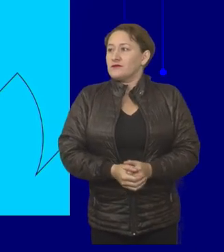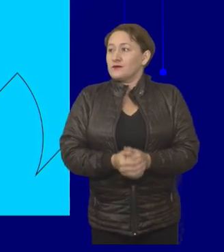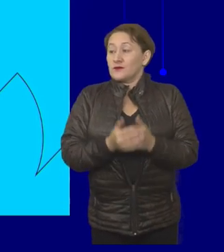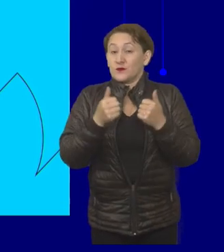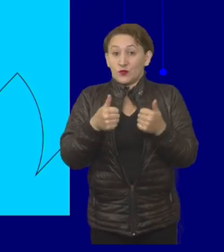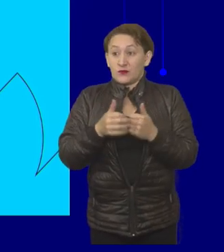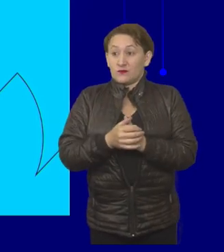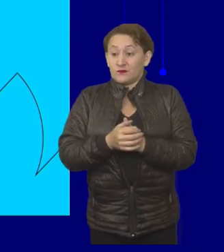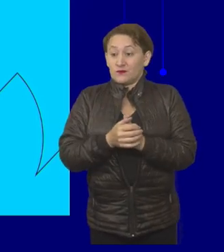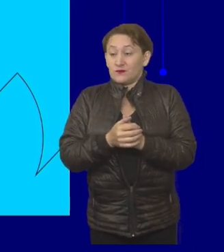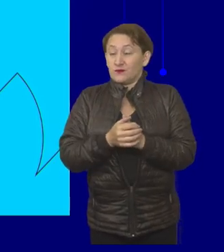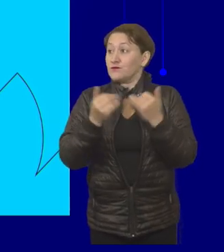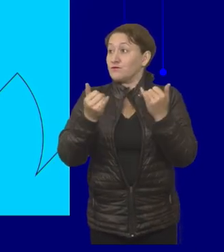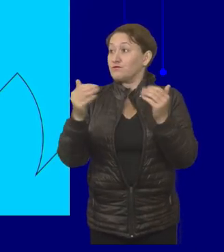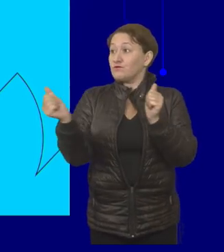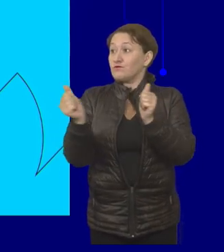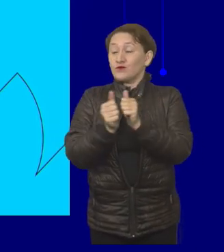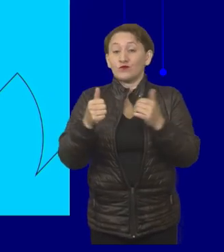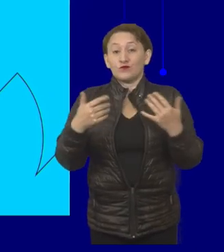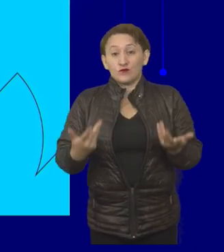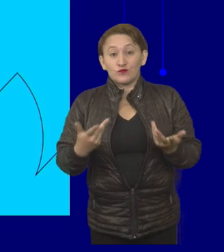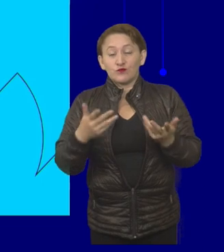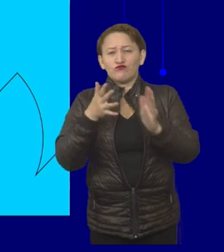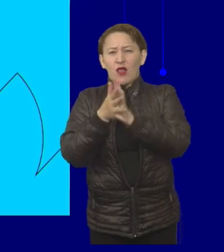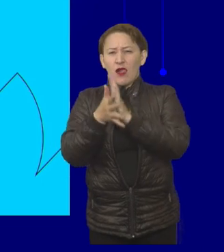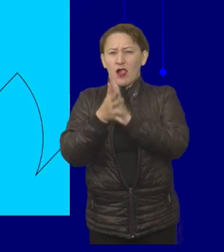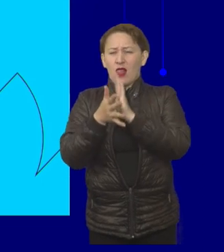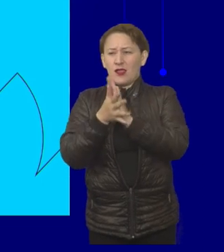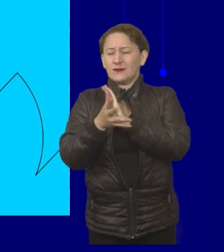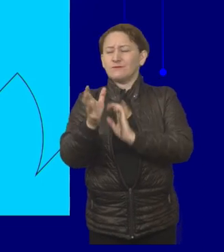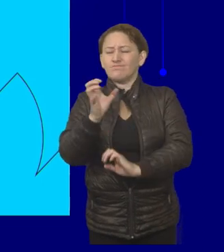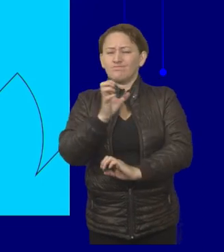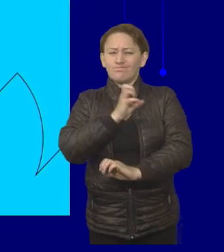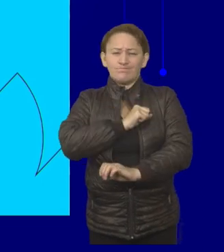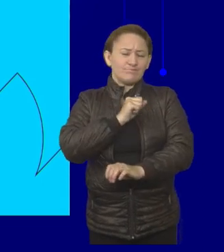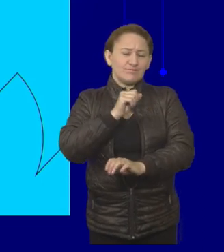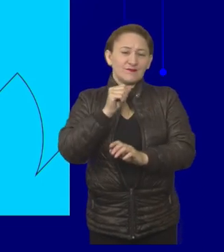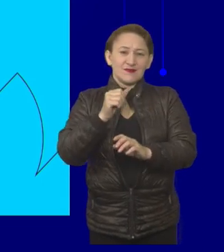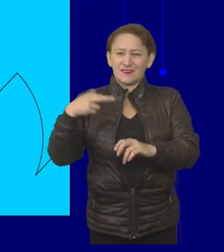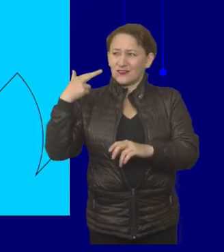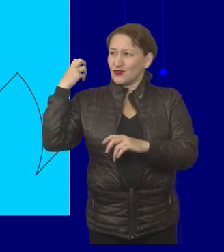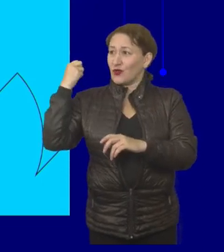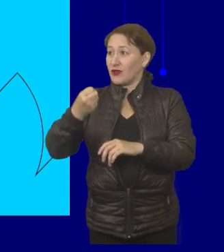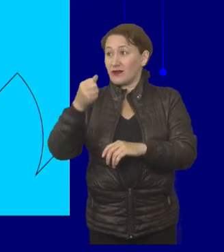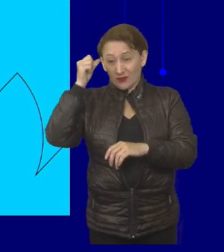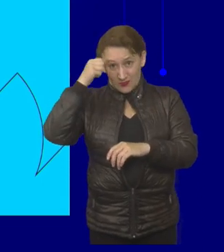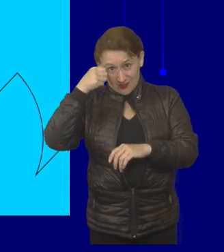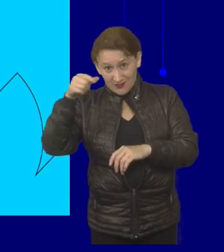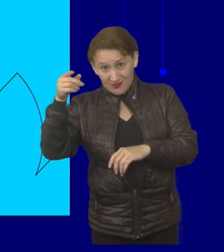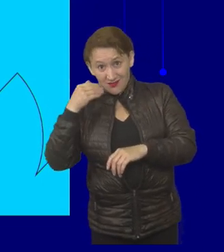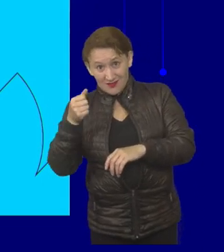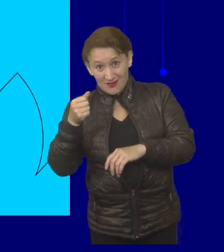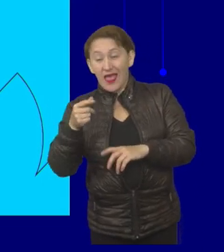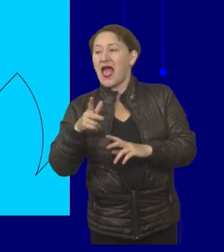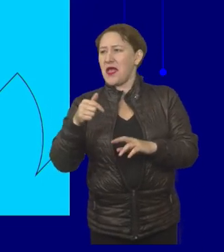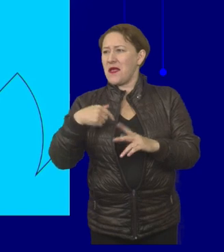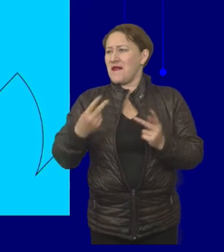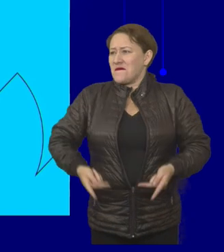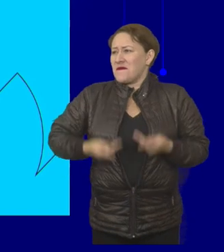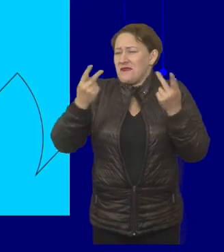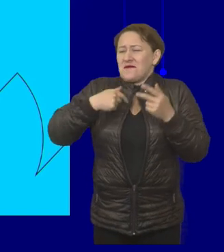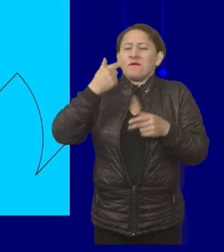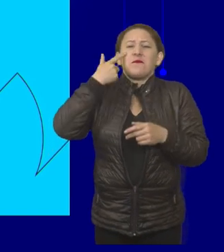Bueno, y acompáñenme a contarles una triste historia, ¿se acuerdan de Silvia Pinal? Bueno, mi vida es un poco como